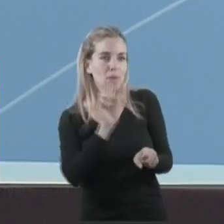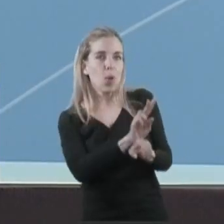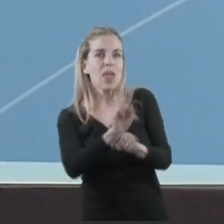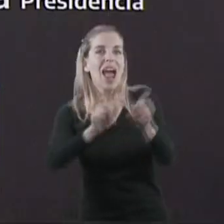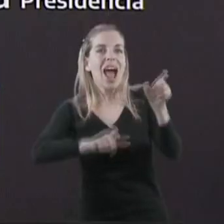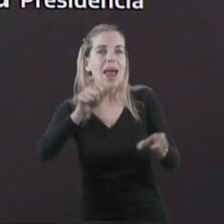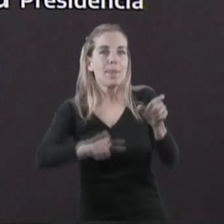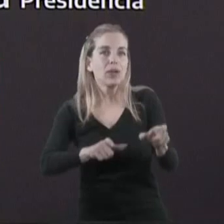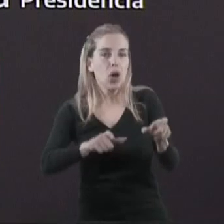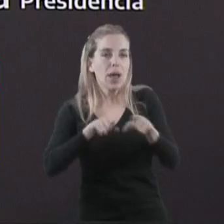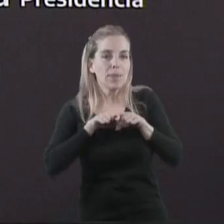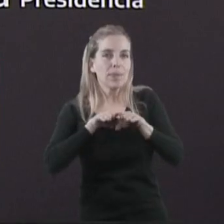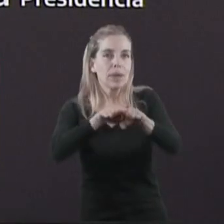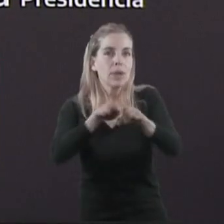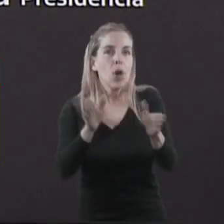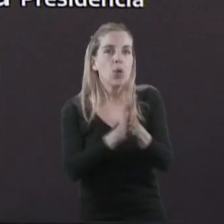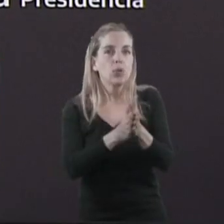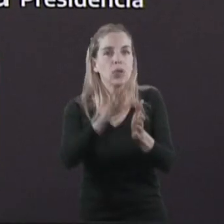incertidumbre, junto a Cristina.